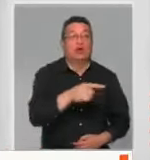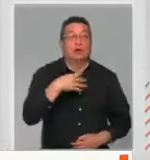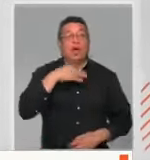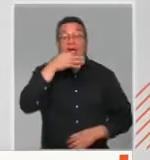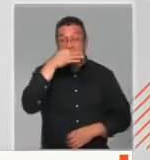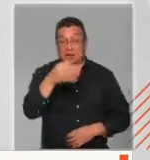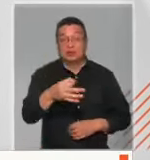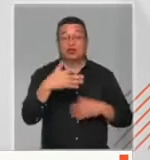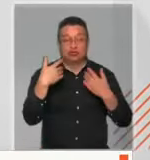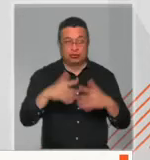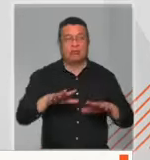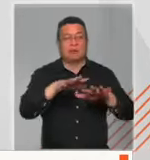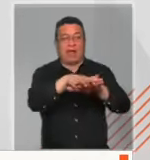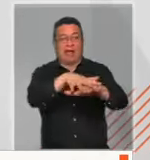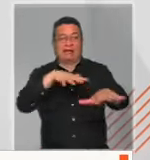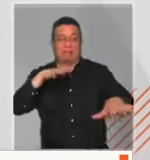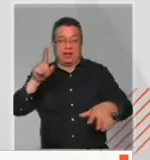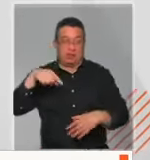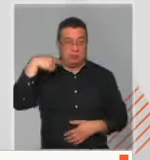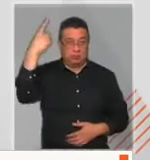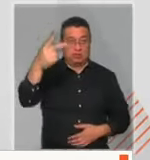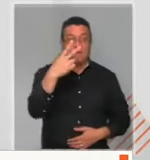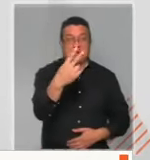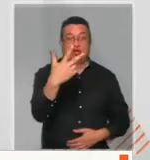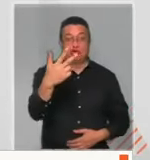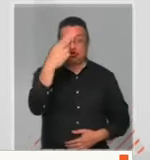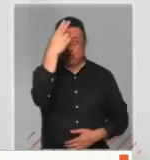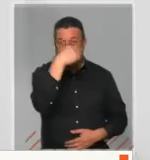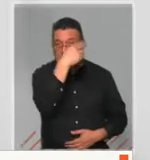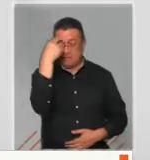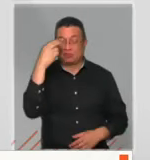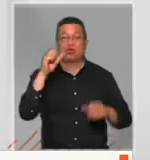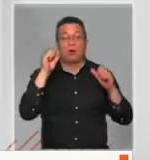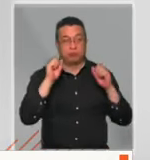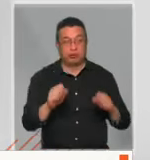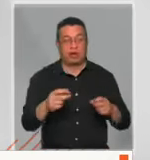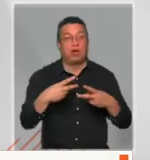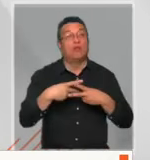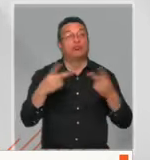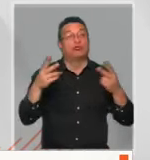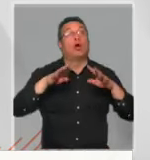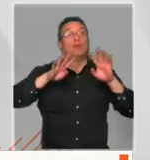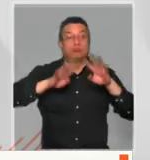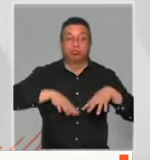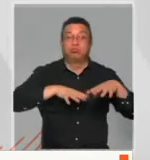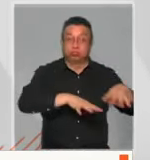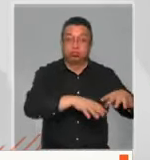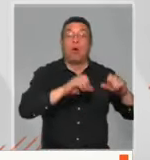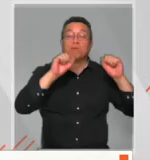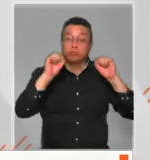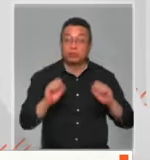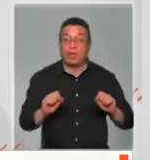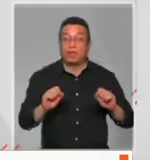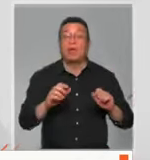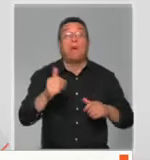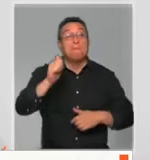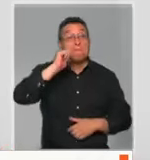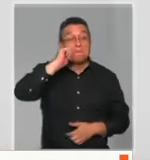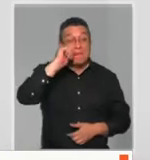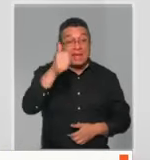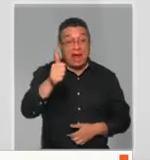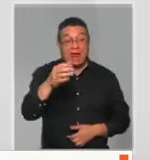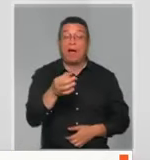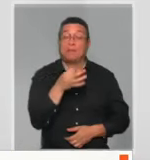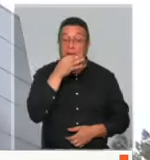realizar una gran asamblea el próximo 28 de marzo donde podrían comunicar movilizaciones. Esto pese a que mañana se